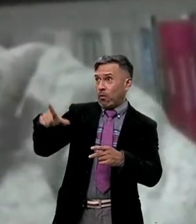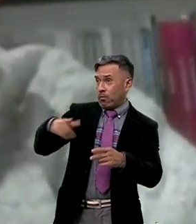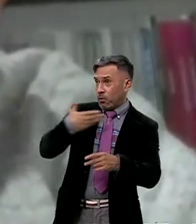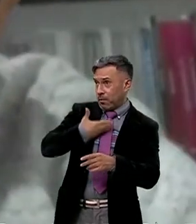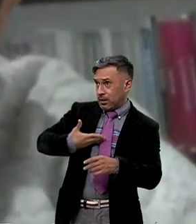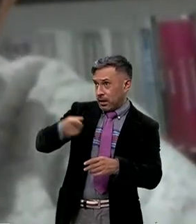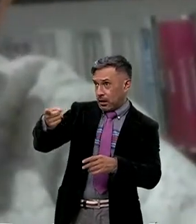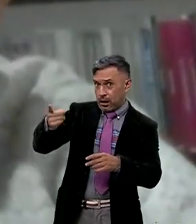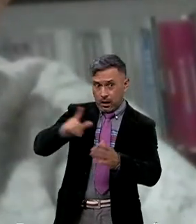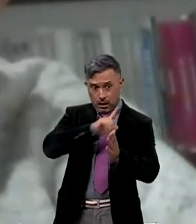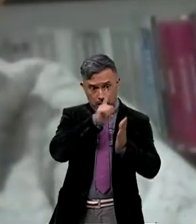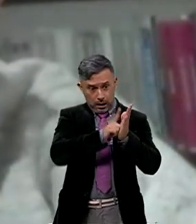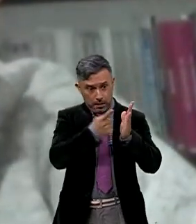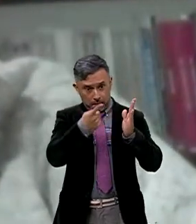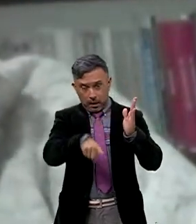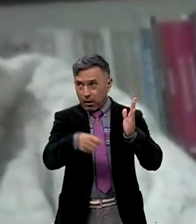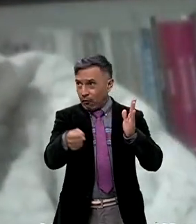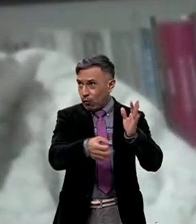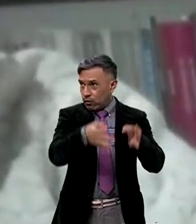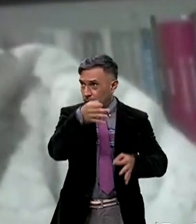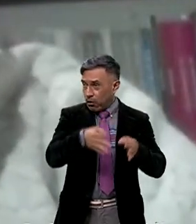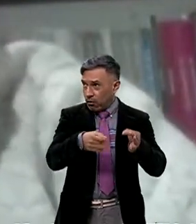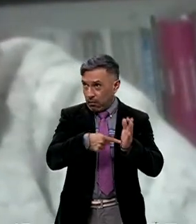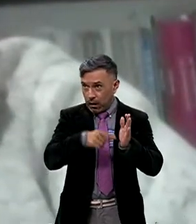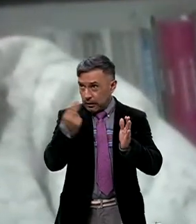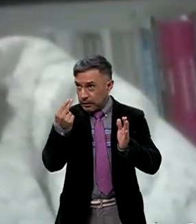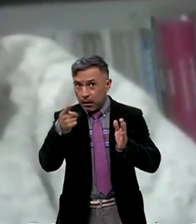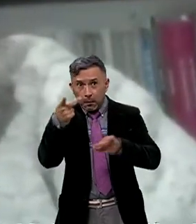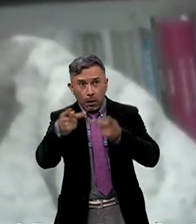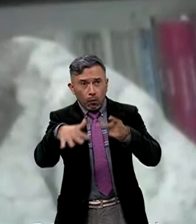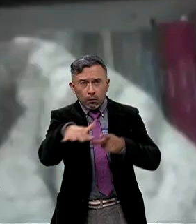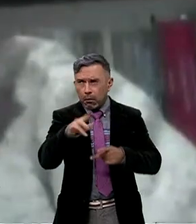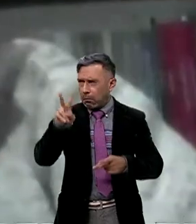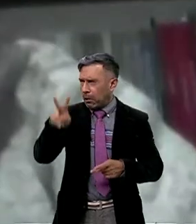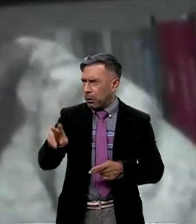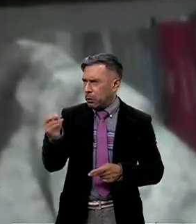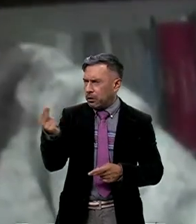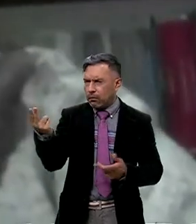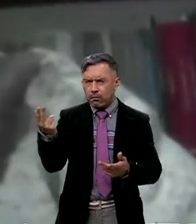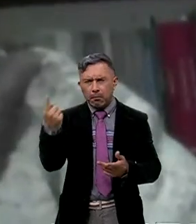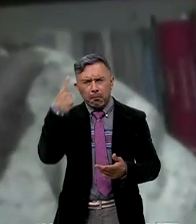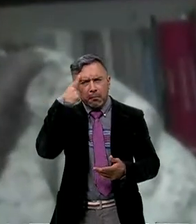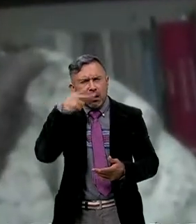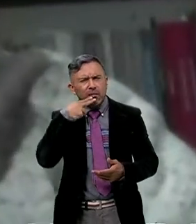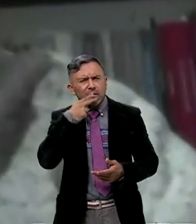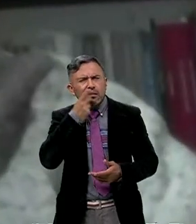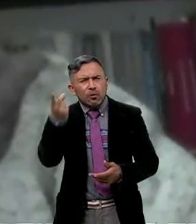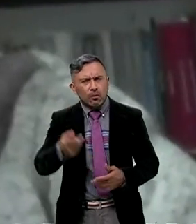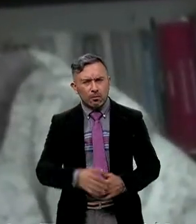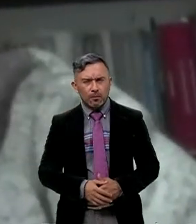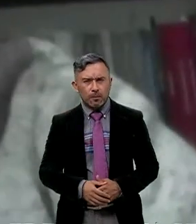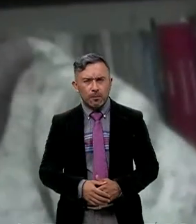la ley y sólo le recuerdo diputado este